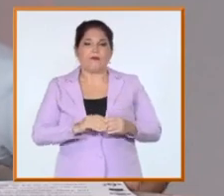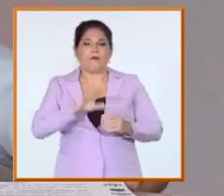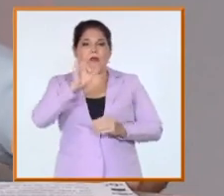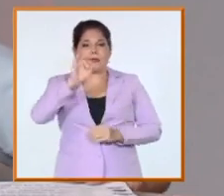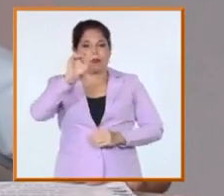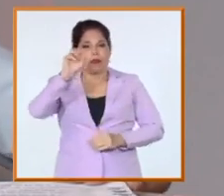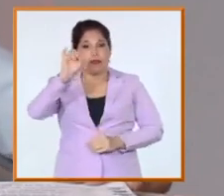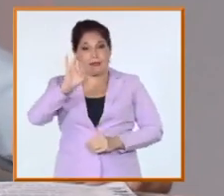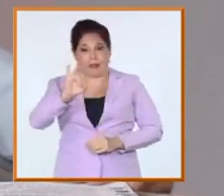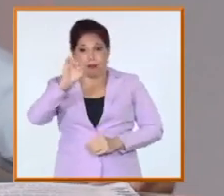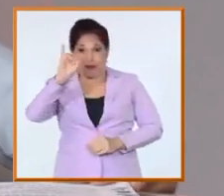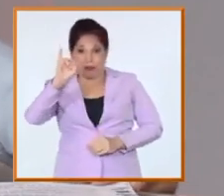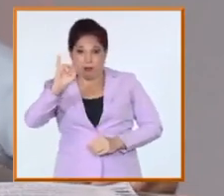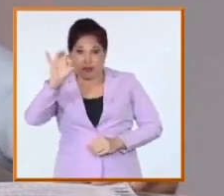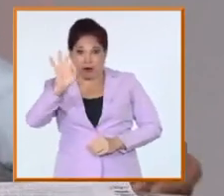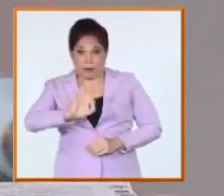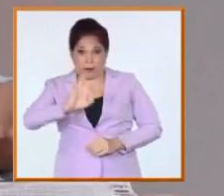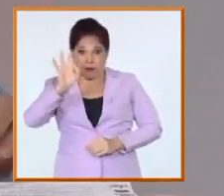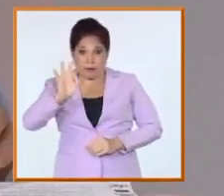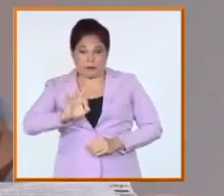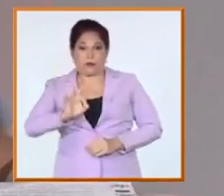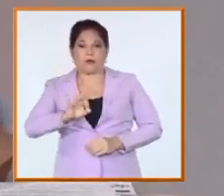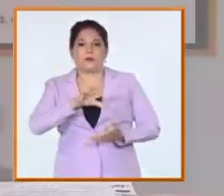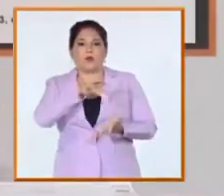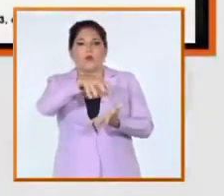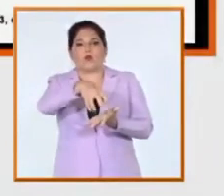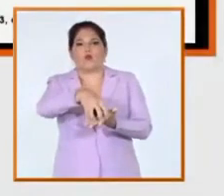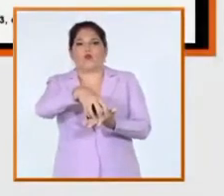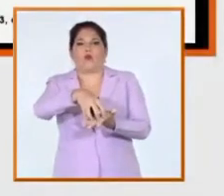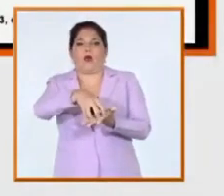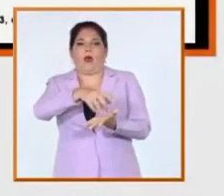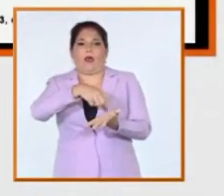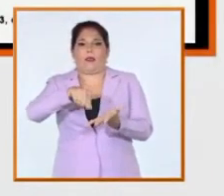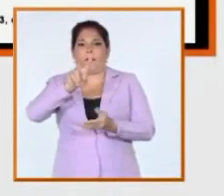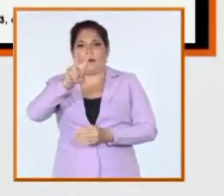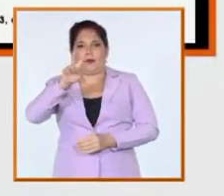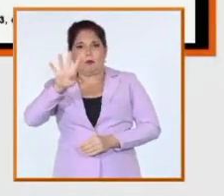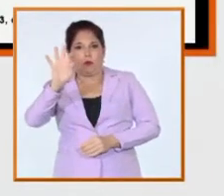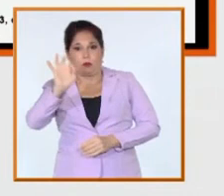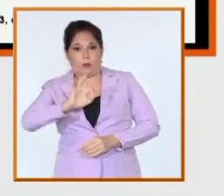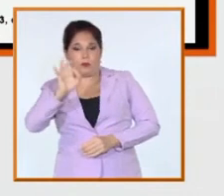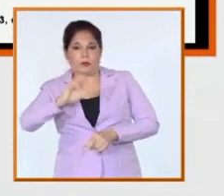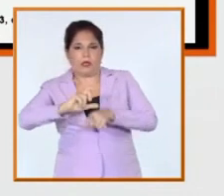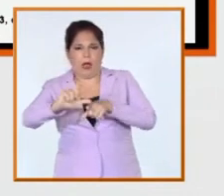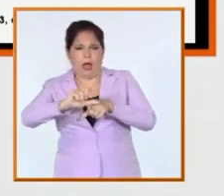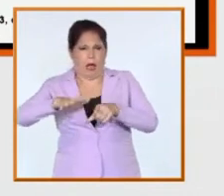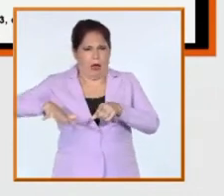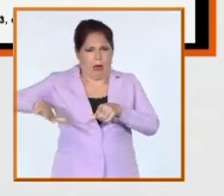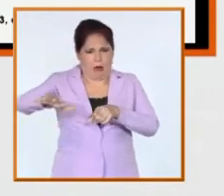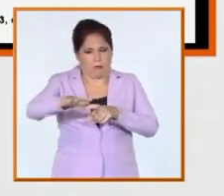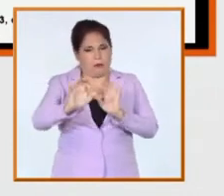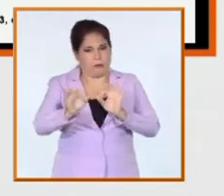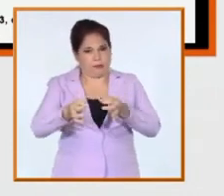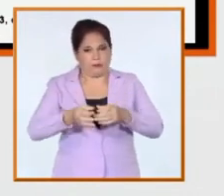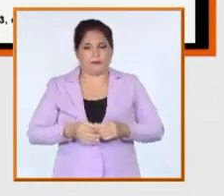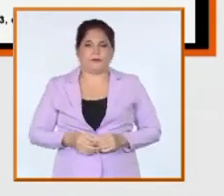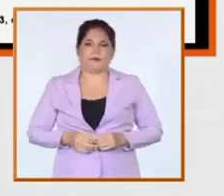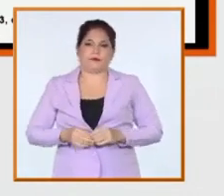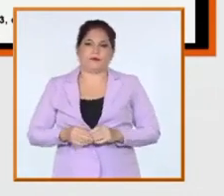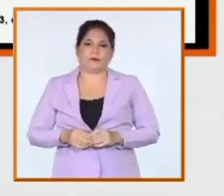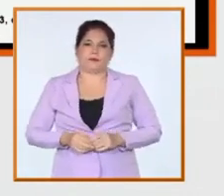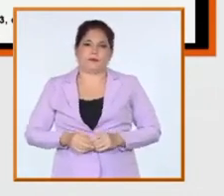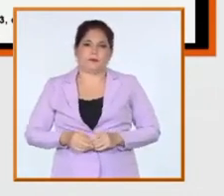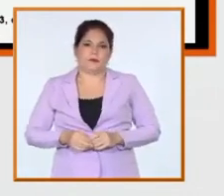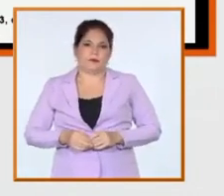de la vivienda en la ciudad o sea en la parte urbanas y un veinticuatro por ciento de vivienda en zonas Rurales que